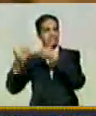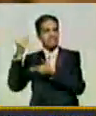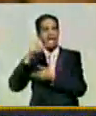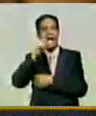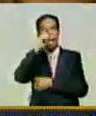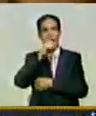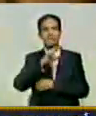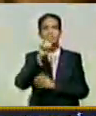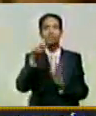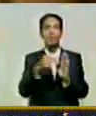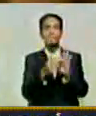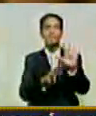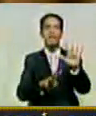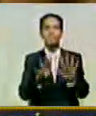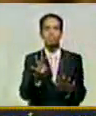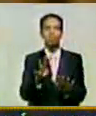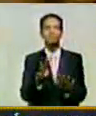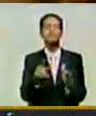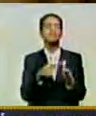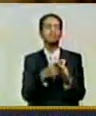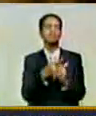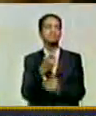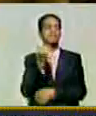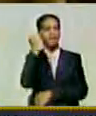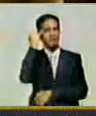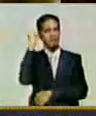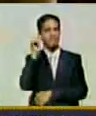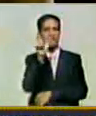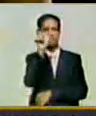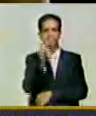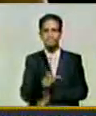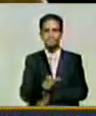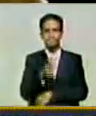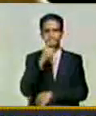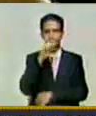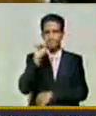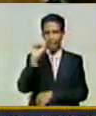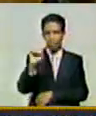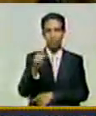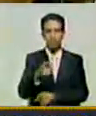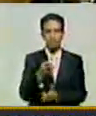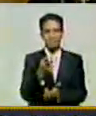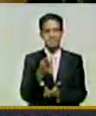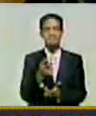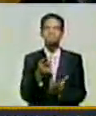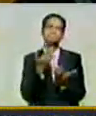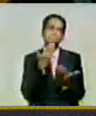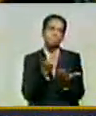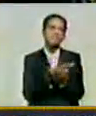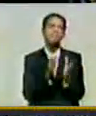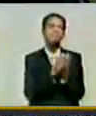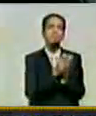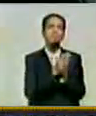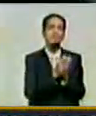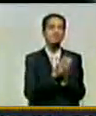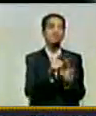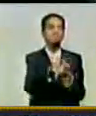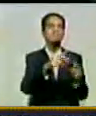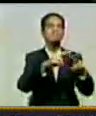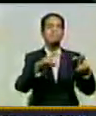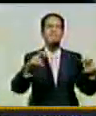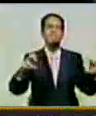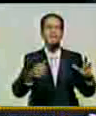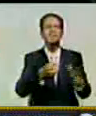para investigar, para derivar los responsables de los crímenes de odio, de los crímenes por razones políticas durante el